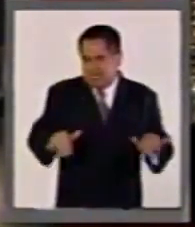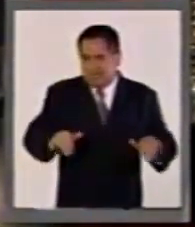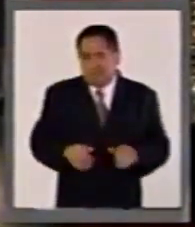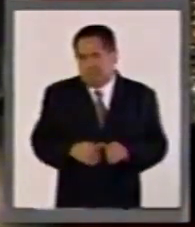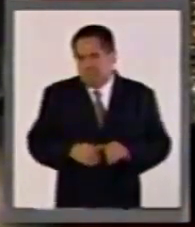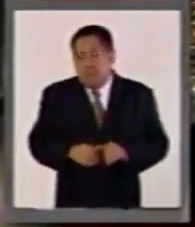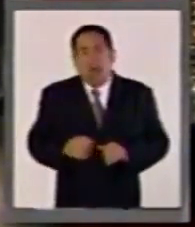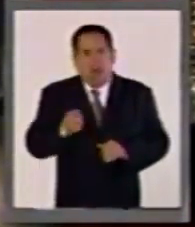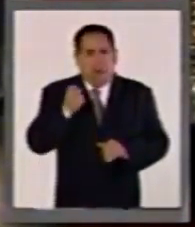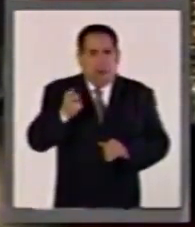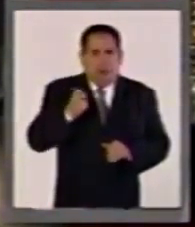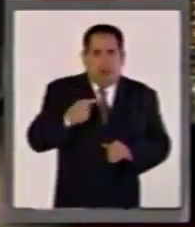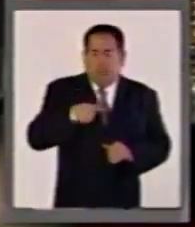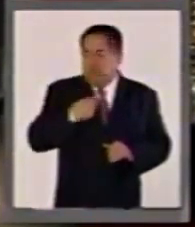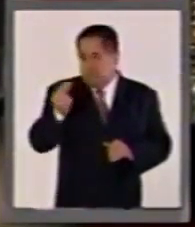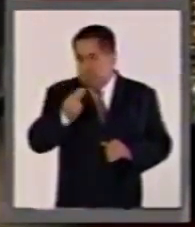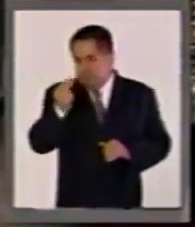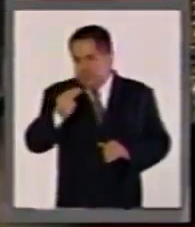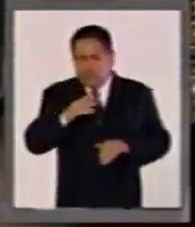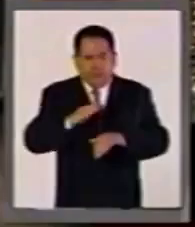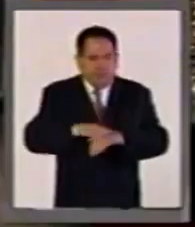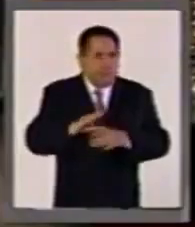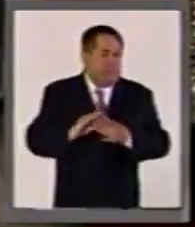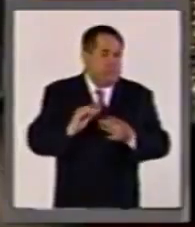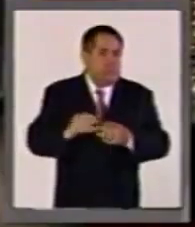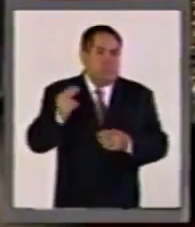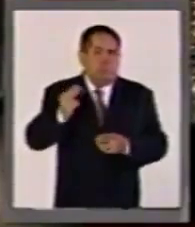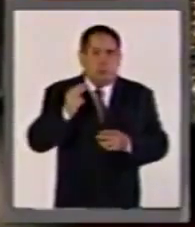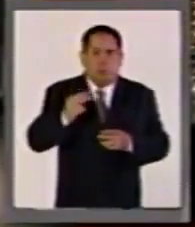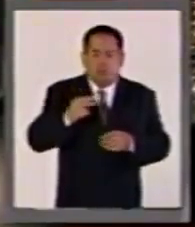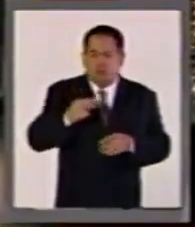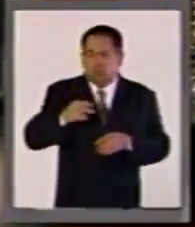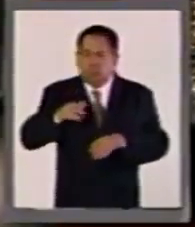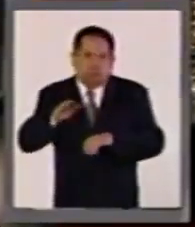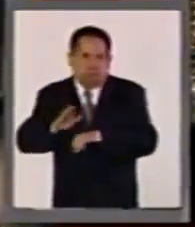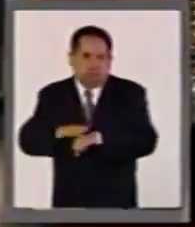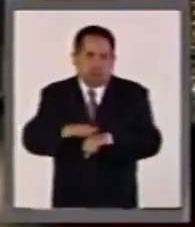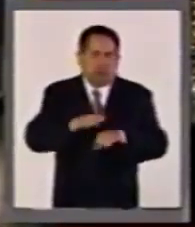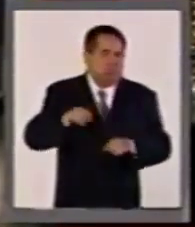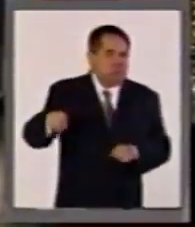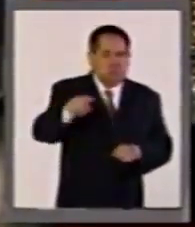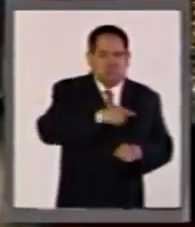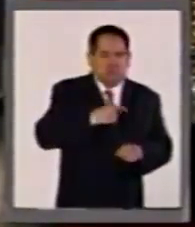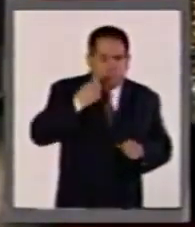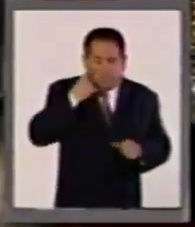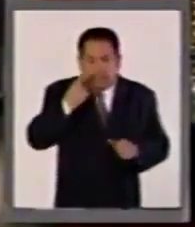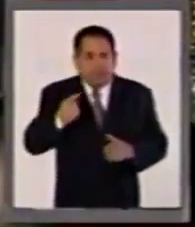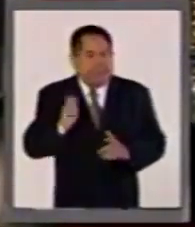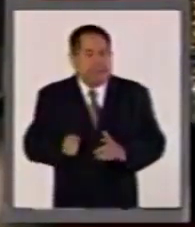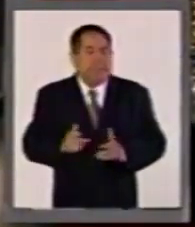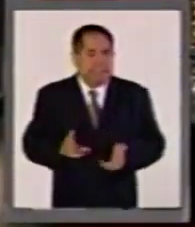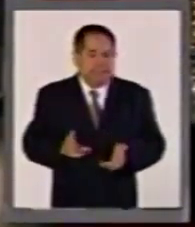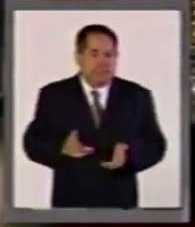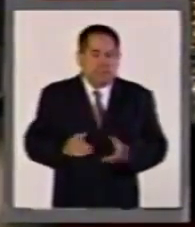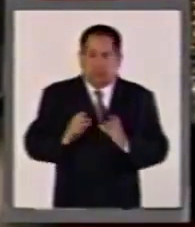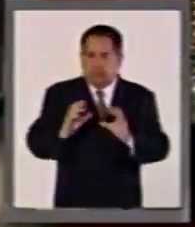manera que es necesario que llamemos la atención que esto se trata de